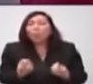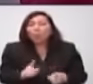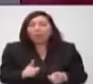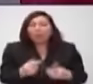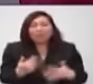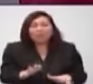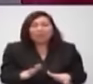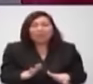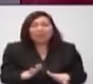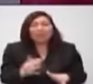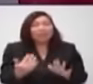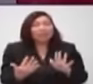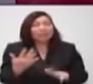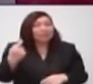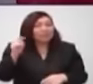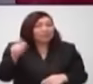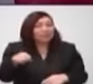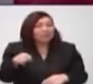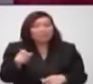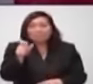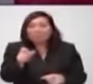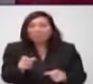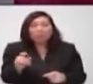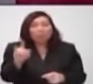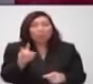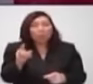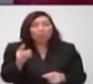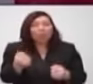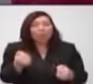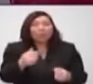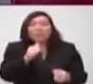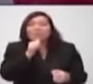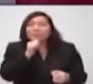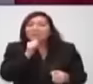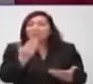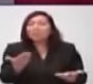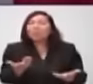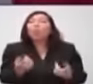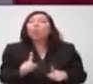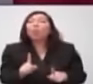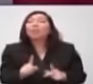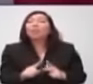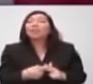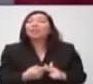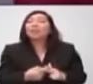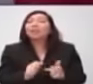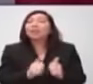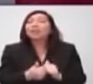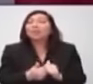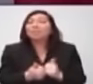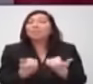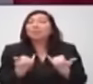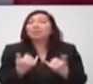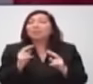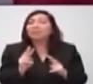sabe que solamente el 15% de los usuarios utilizan el auto privado? ¿Cuándo vamos a empezar a modificar